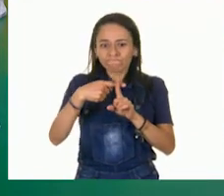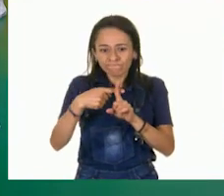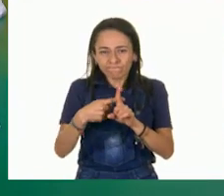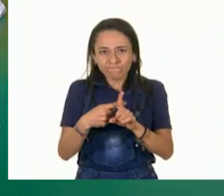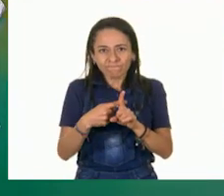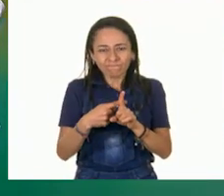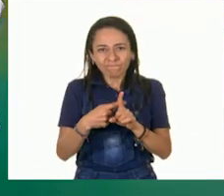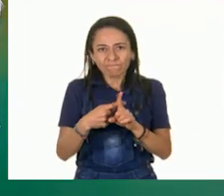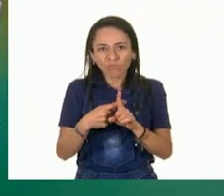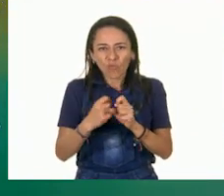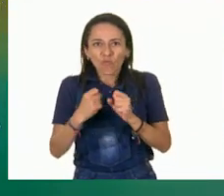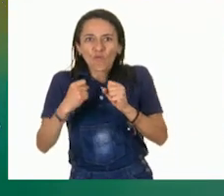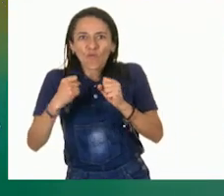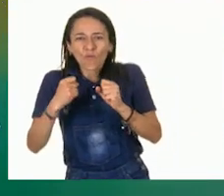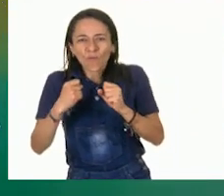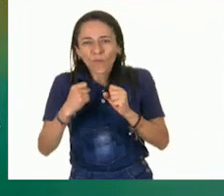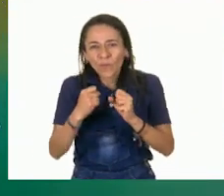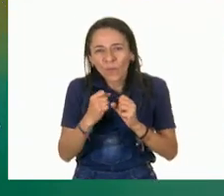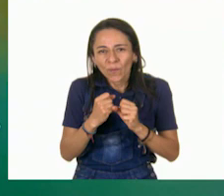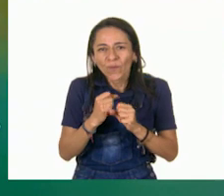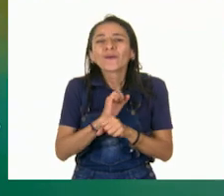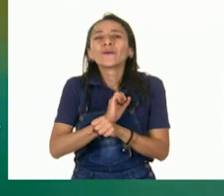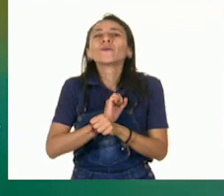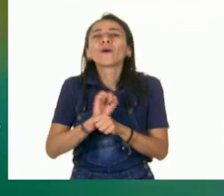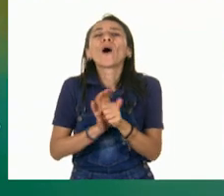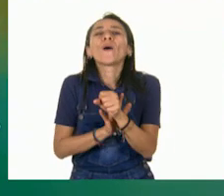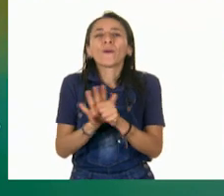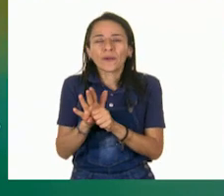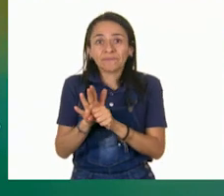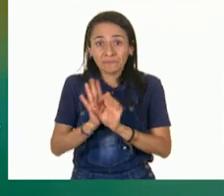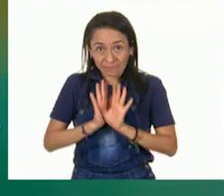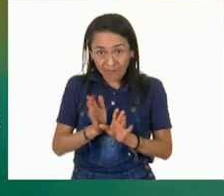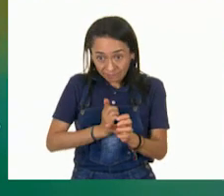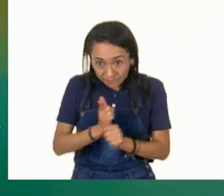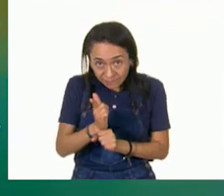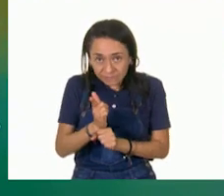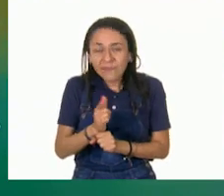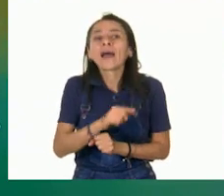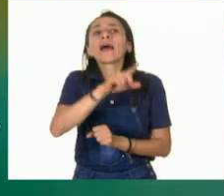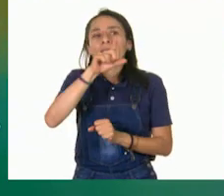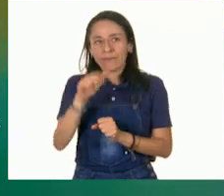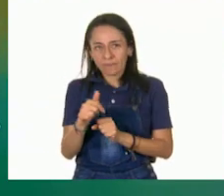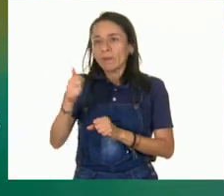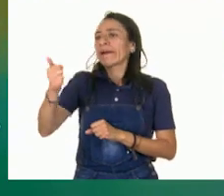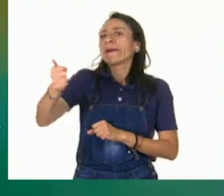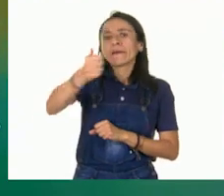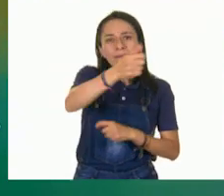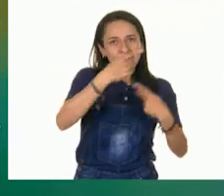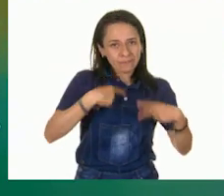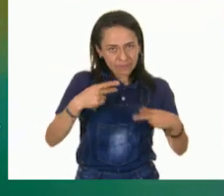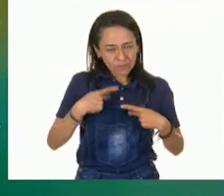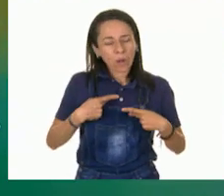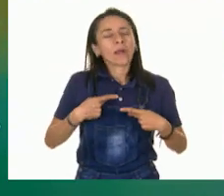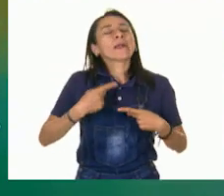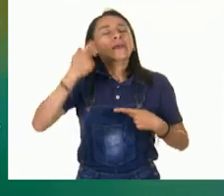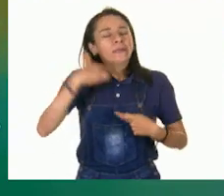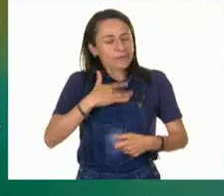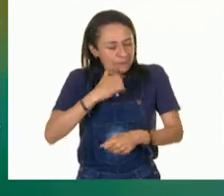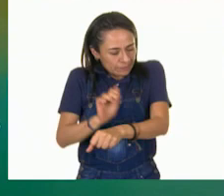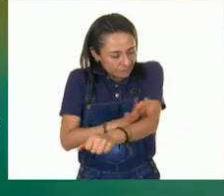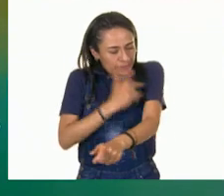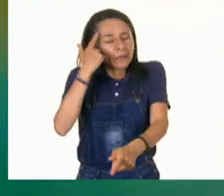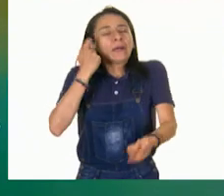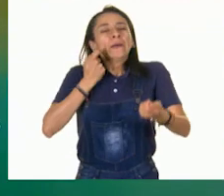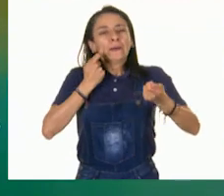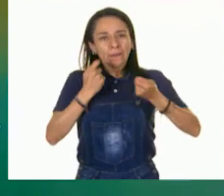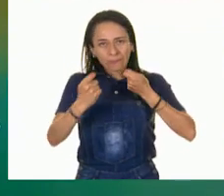me parece. Y el perfecto. Otro reto será que todo mundo practique la regulación emocional con la respiración para